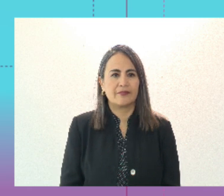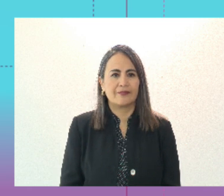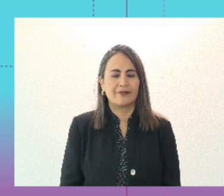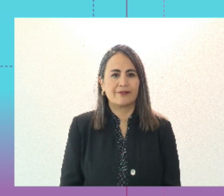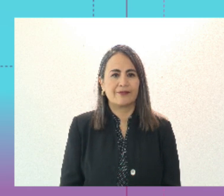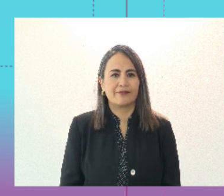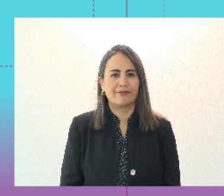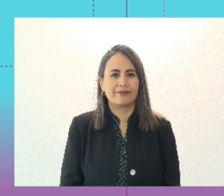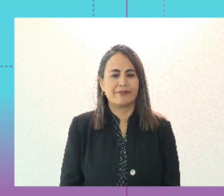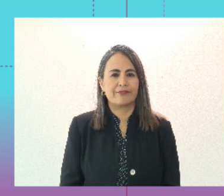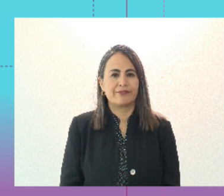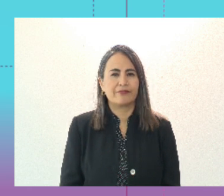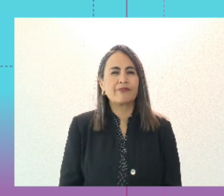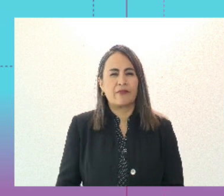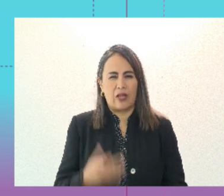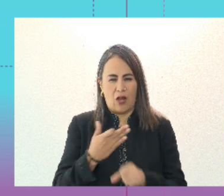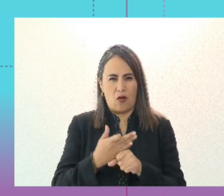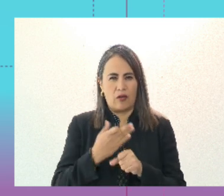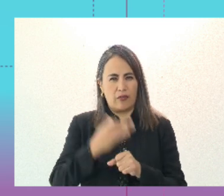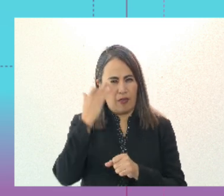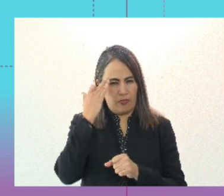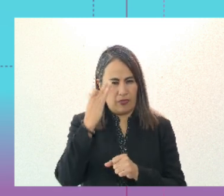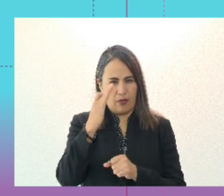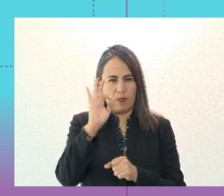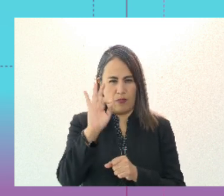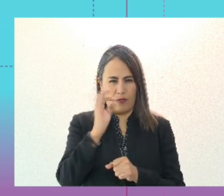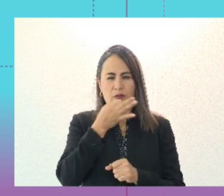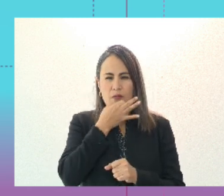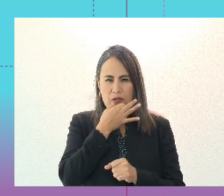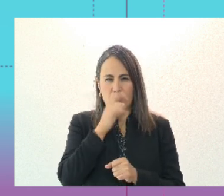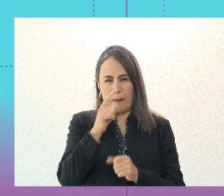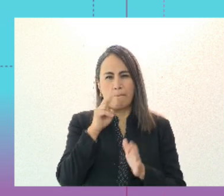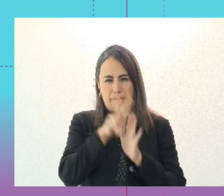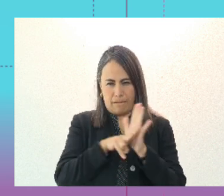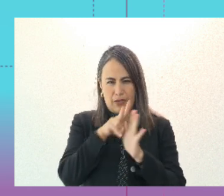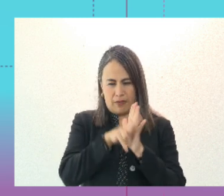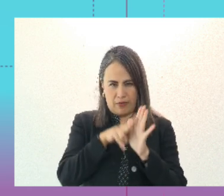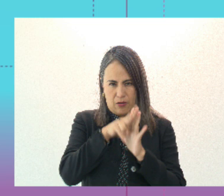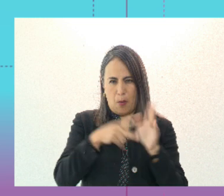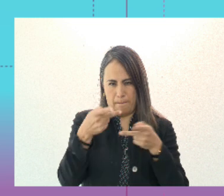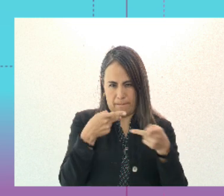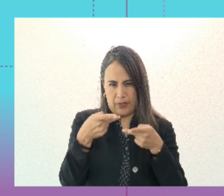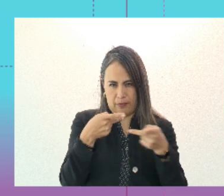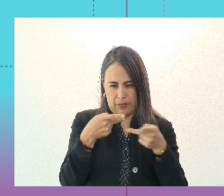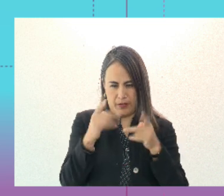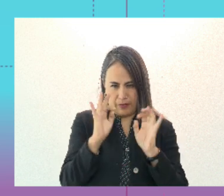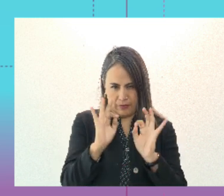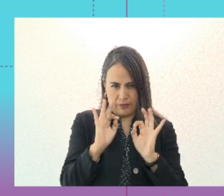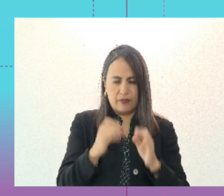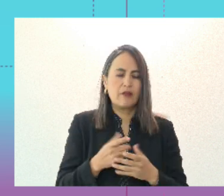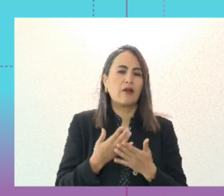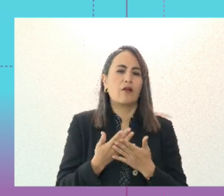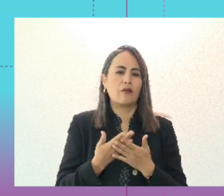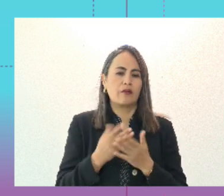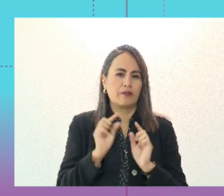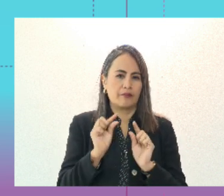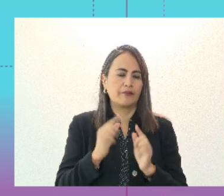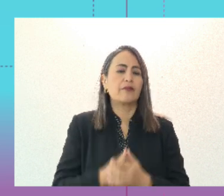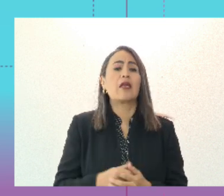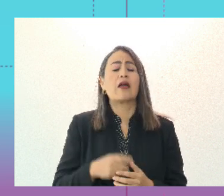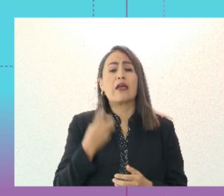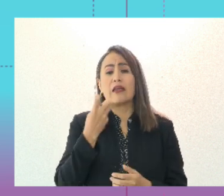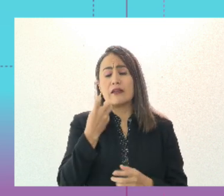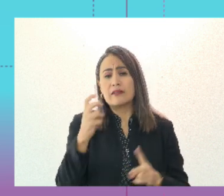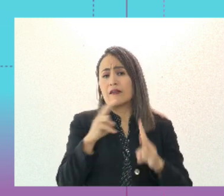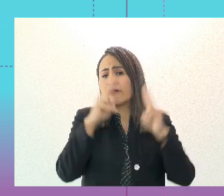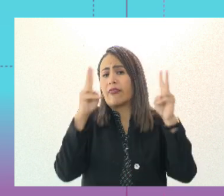Muy bien, vamos a dar unos minutos para proyectar el video. Pero bueno, vaya, esta parte es muy interesante porque